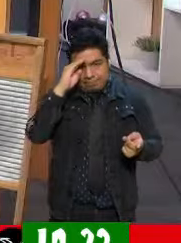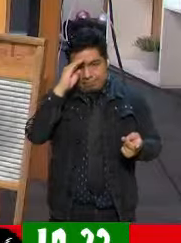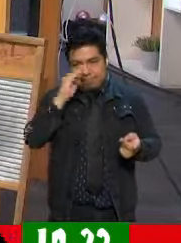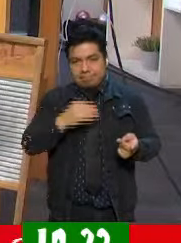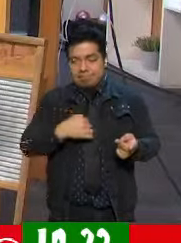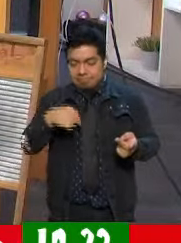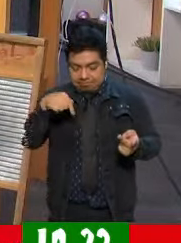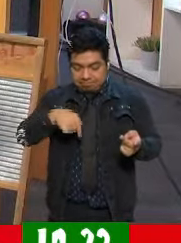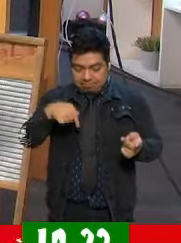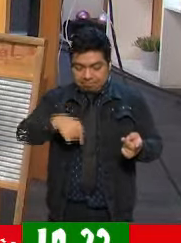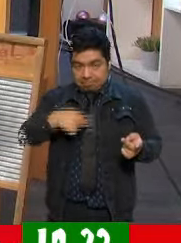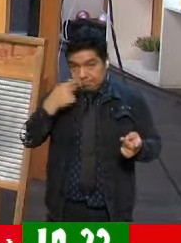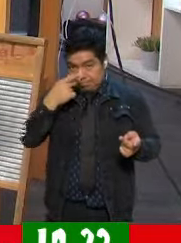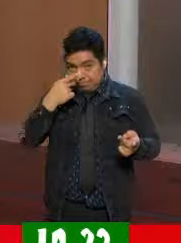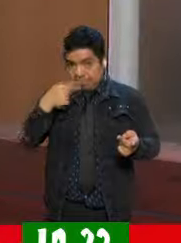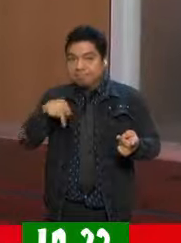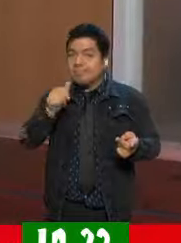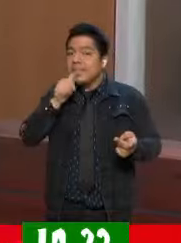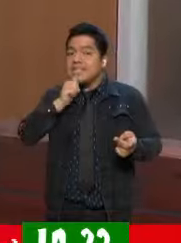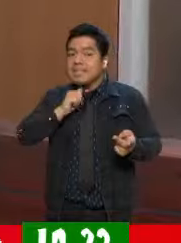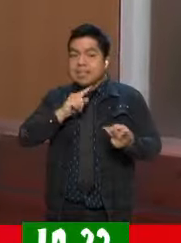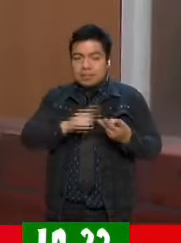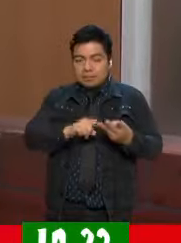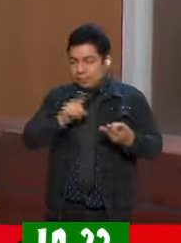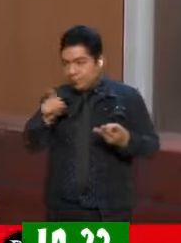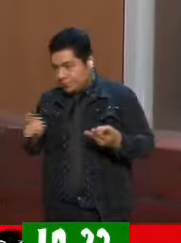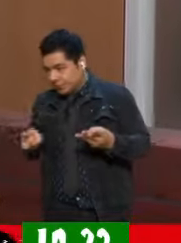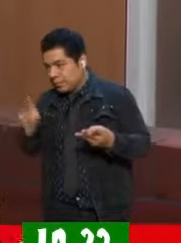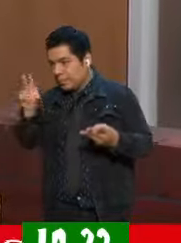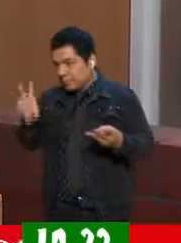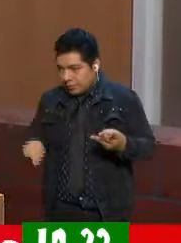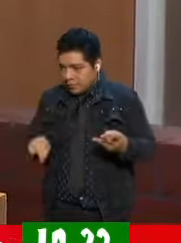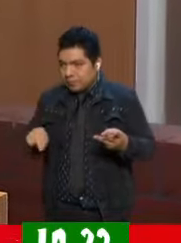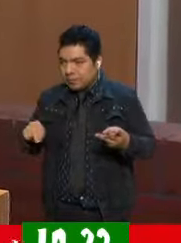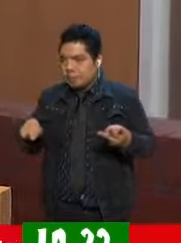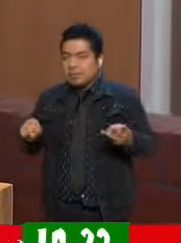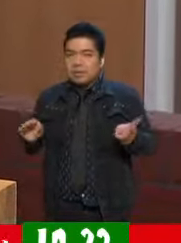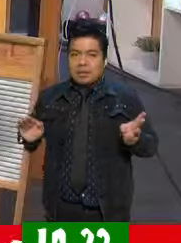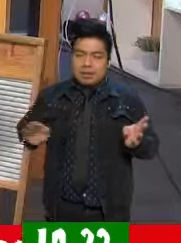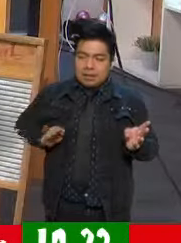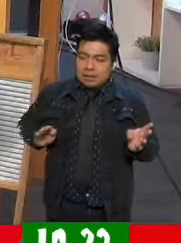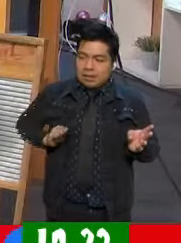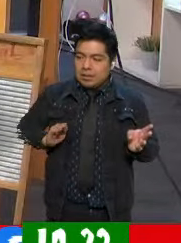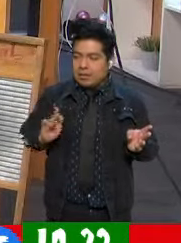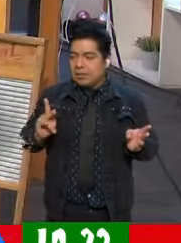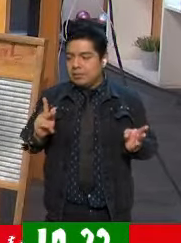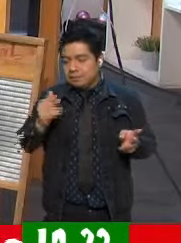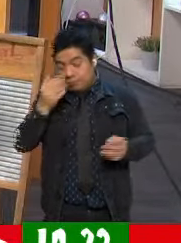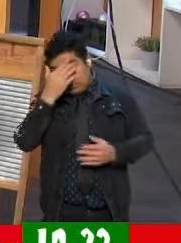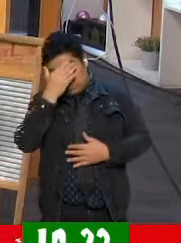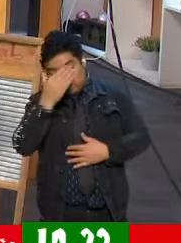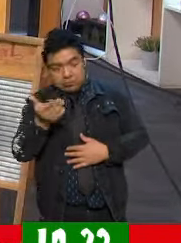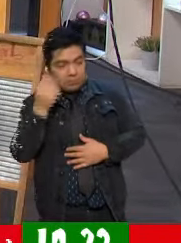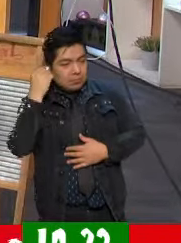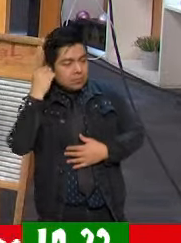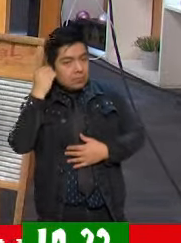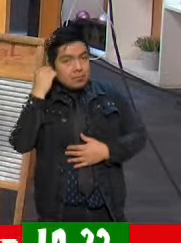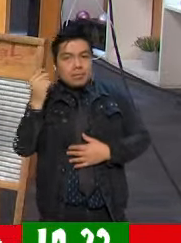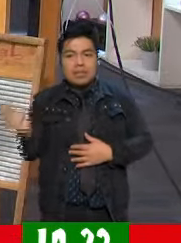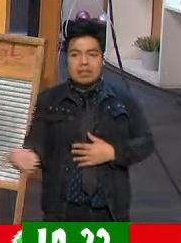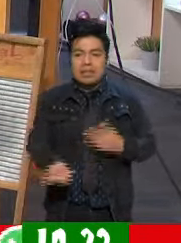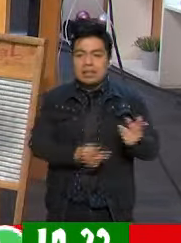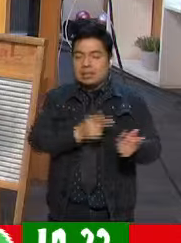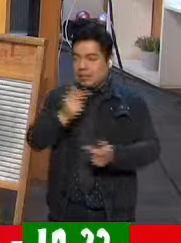del amigo y de la amiga. No. Y ahora resulta que no, que es de la pareja. Exacto, señora. Ay, a ver, pues es que este sondeo hay